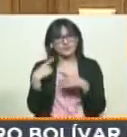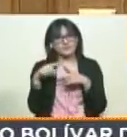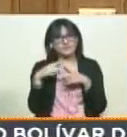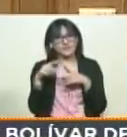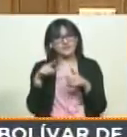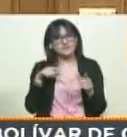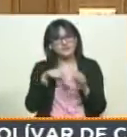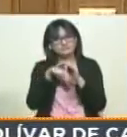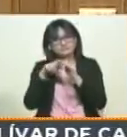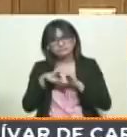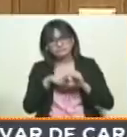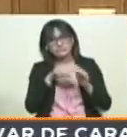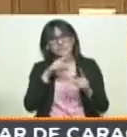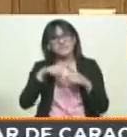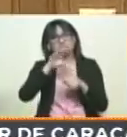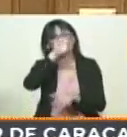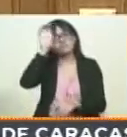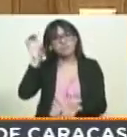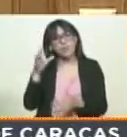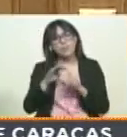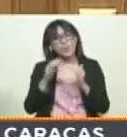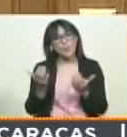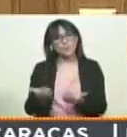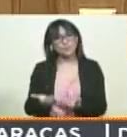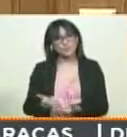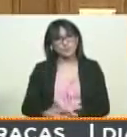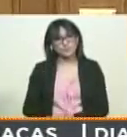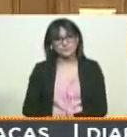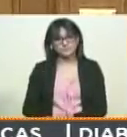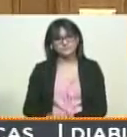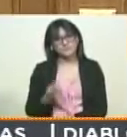diferentes lugares del mundo. Conocemos muy bien esa